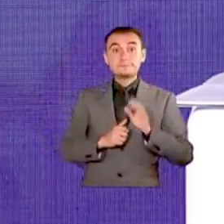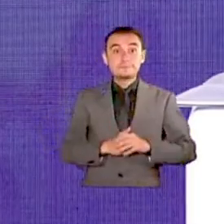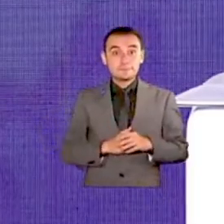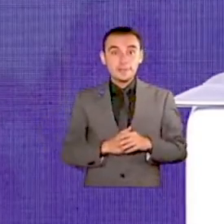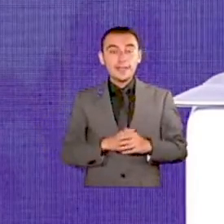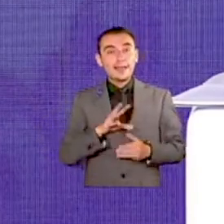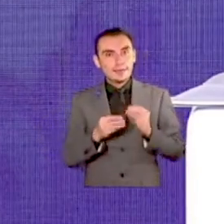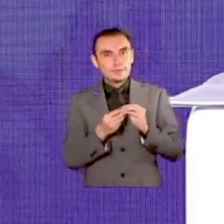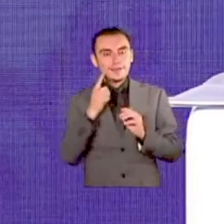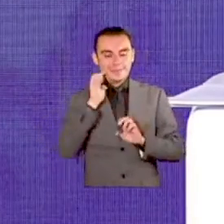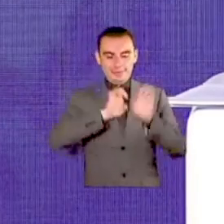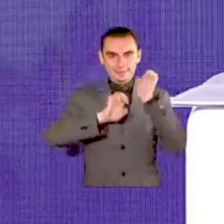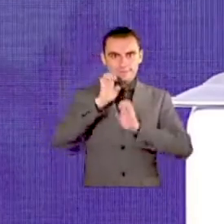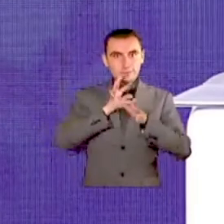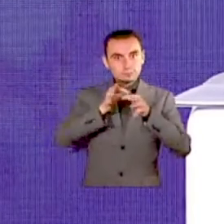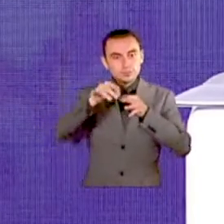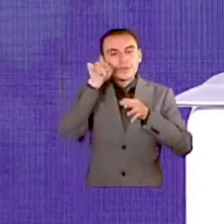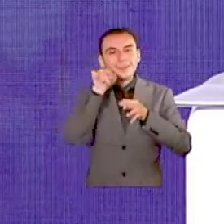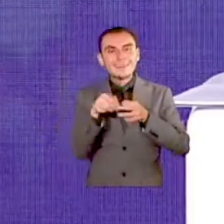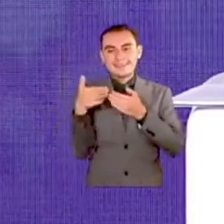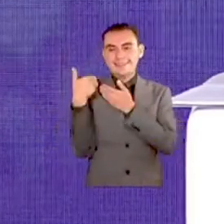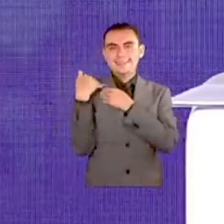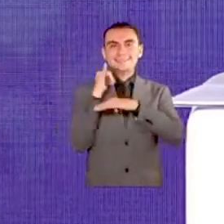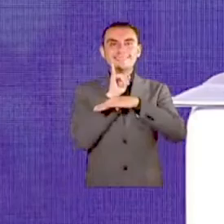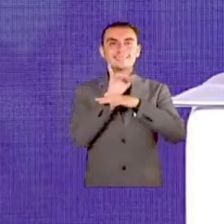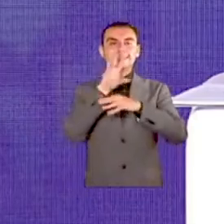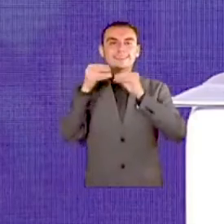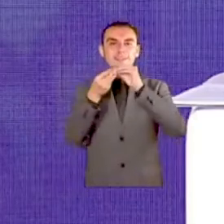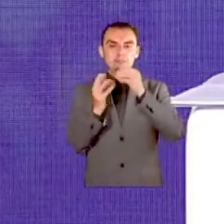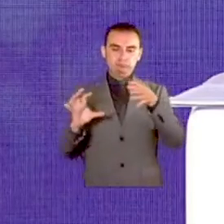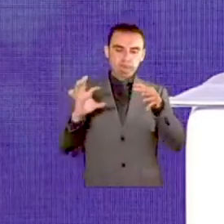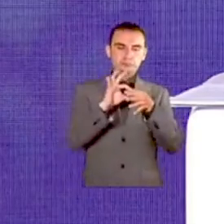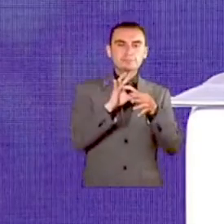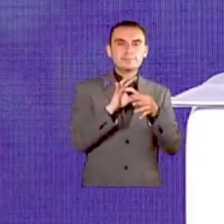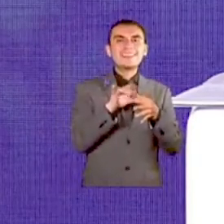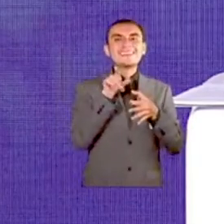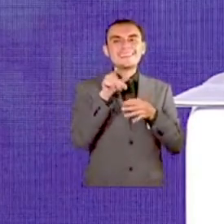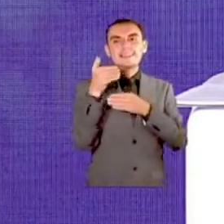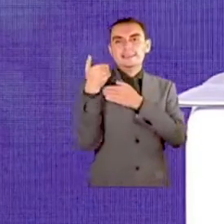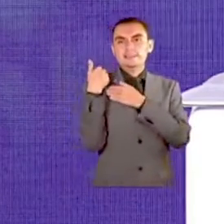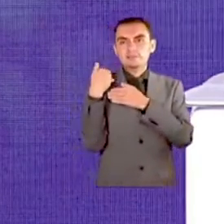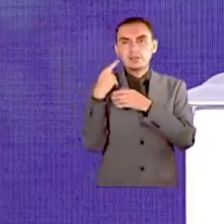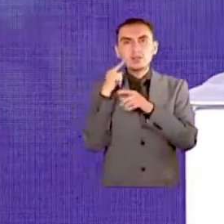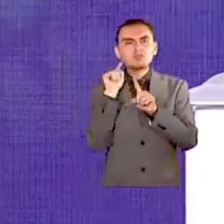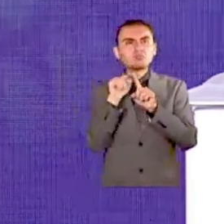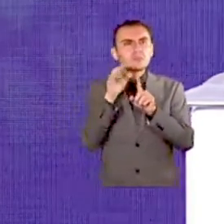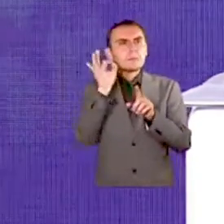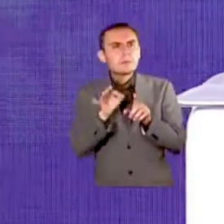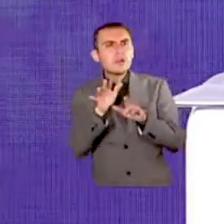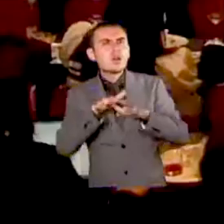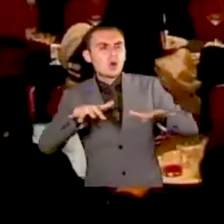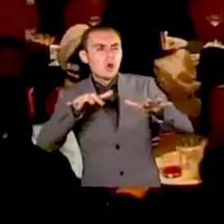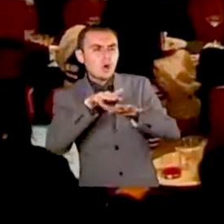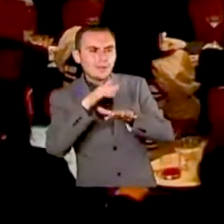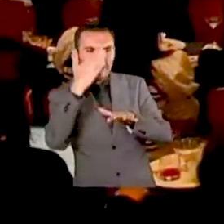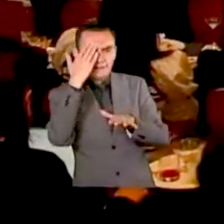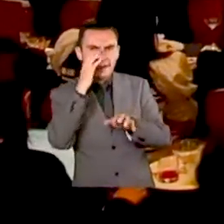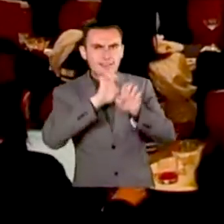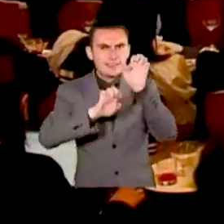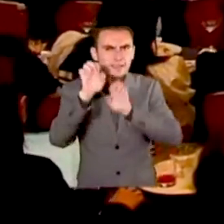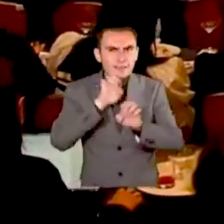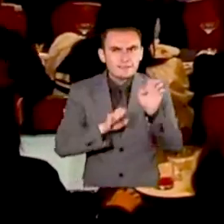por eso la Defensoría del Pueblo es la institución que hace parte del Ministerio Público y que se encarga primordialmente de la